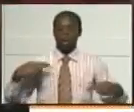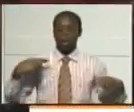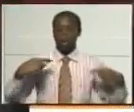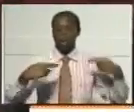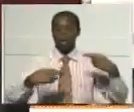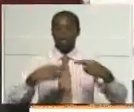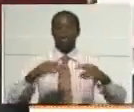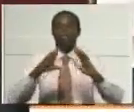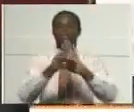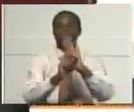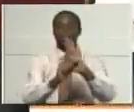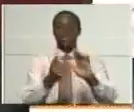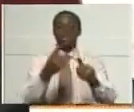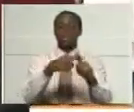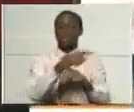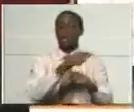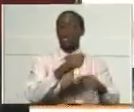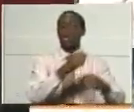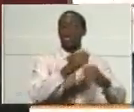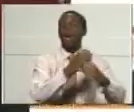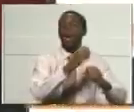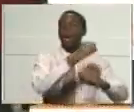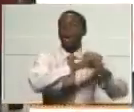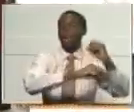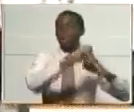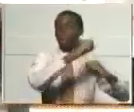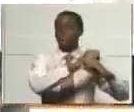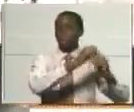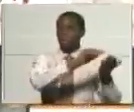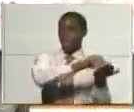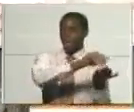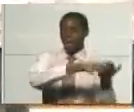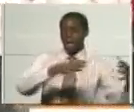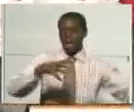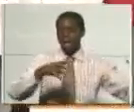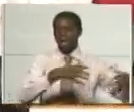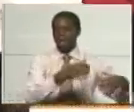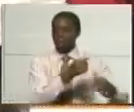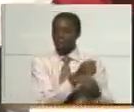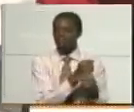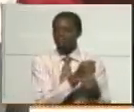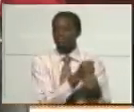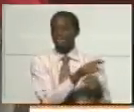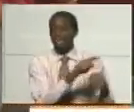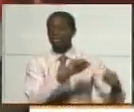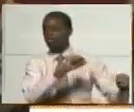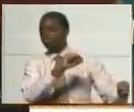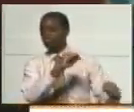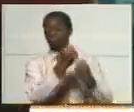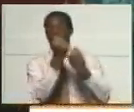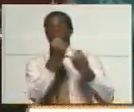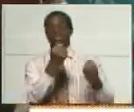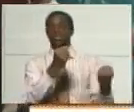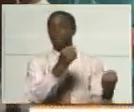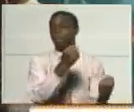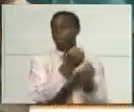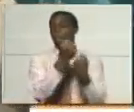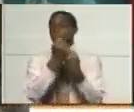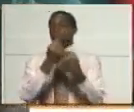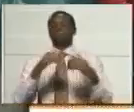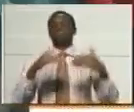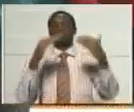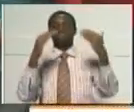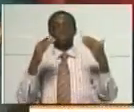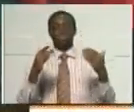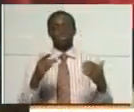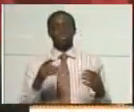para que la clase obrera le dé un reimpulso, una fuerza nueva, marque el